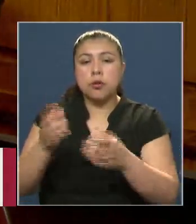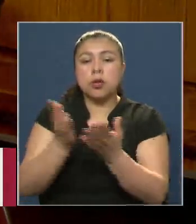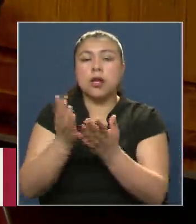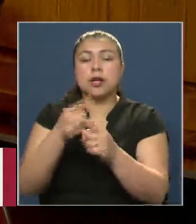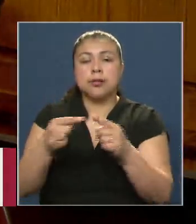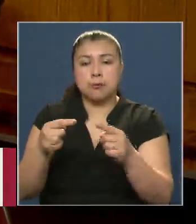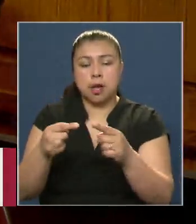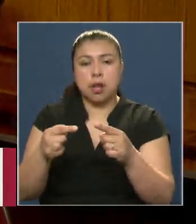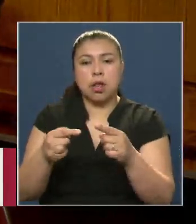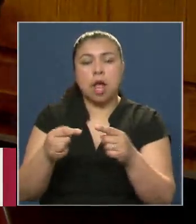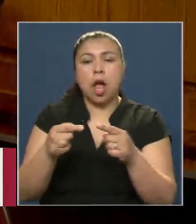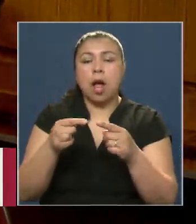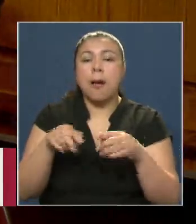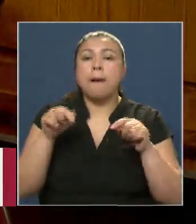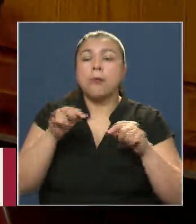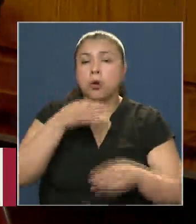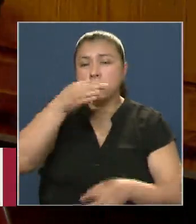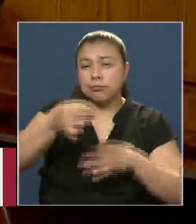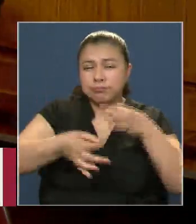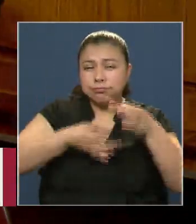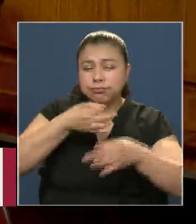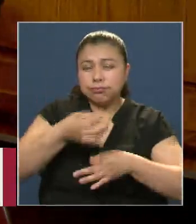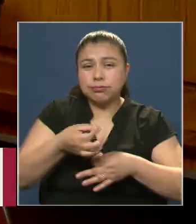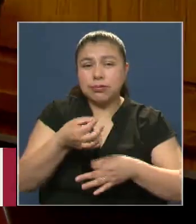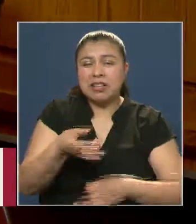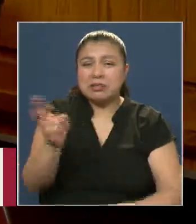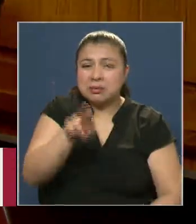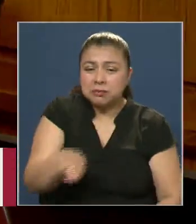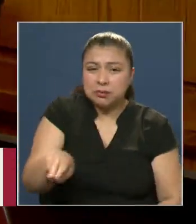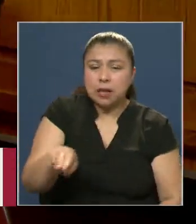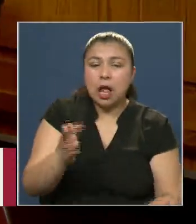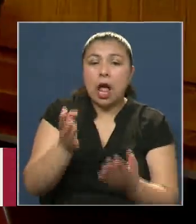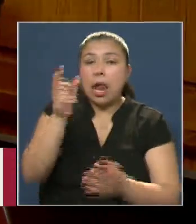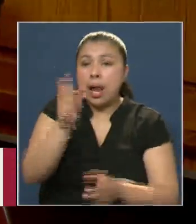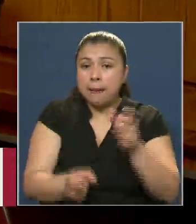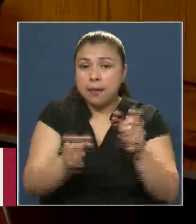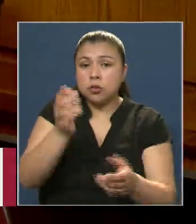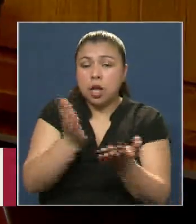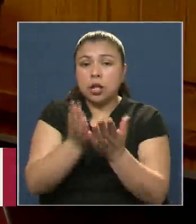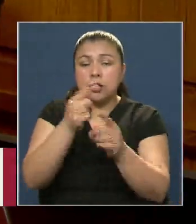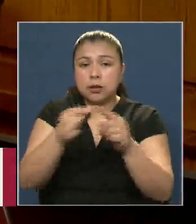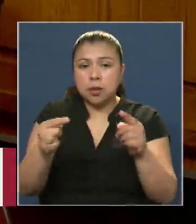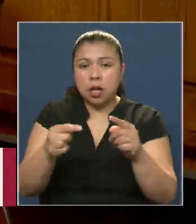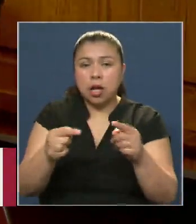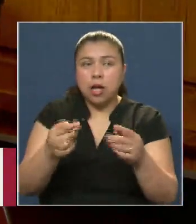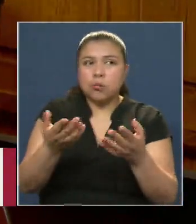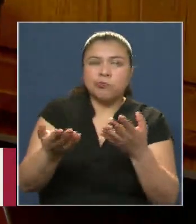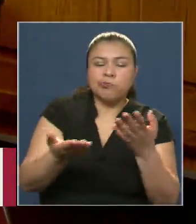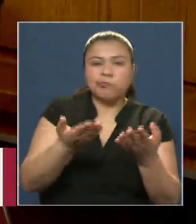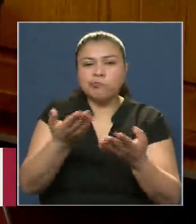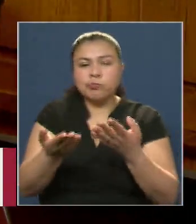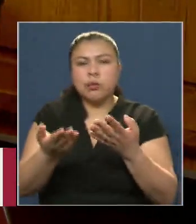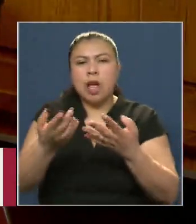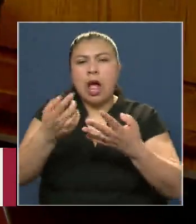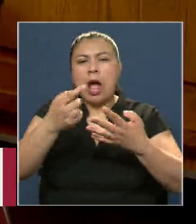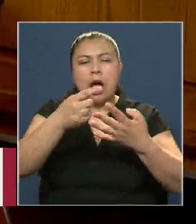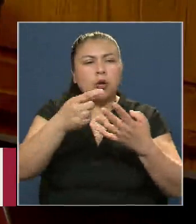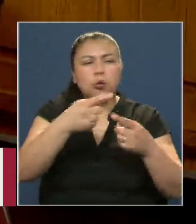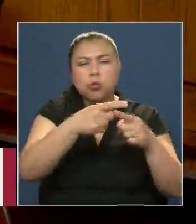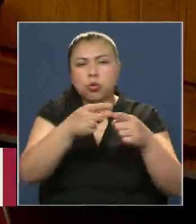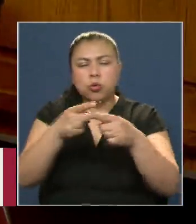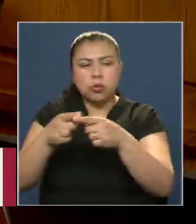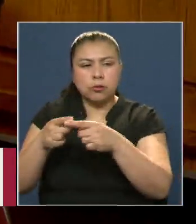punto es, y como se ha dicho aquí ya varias veces, la clase media es muy heterogénea. Hay una gran cantidad